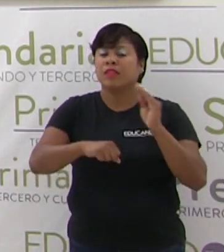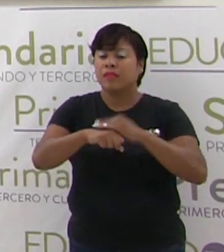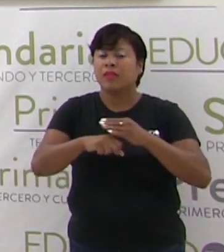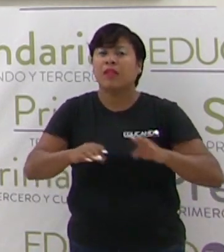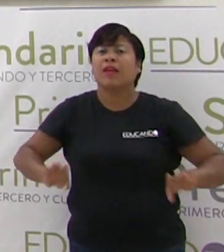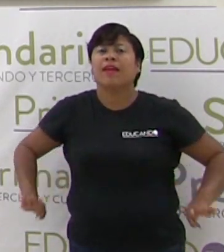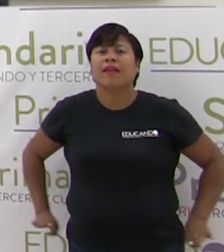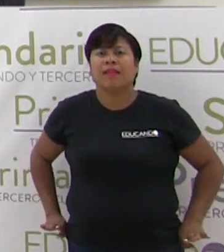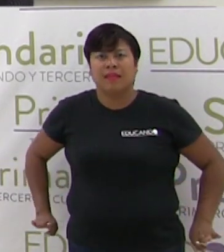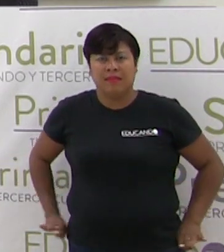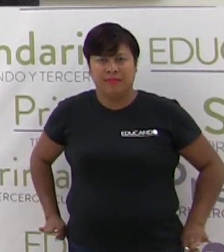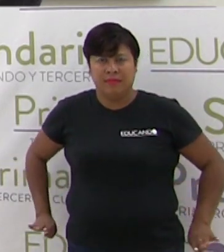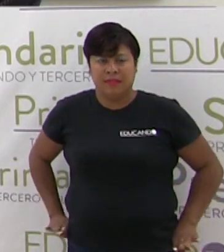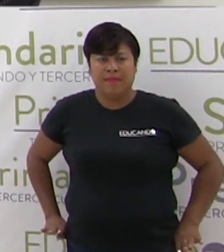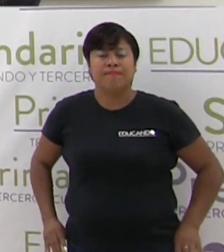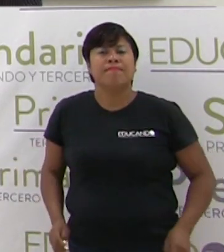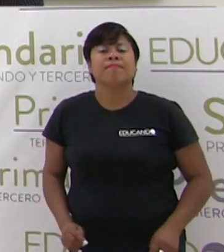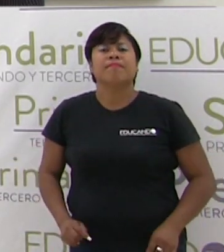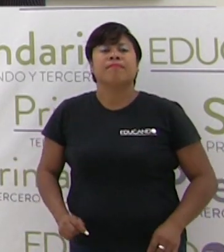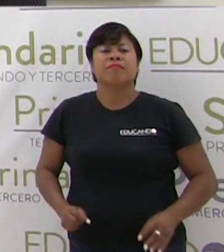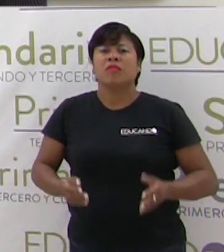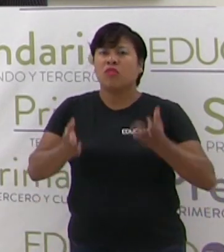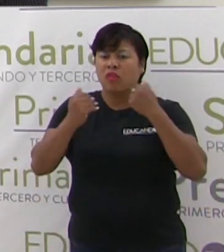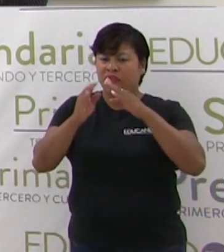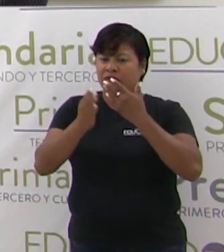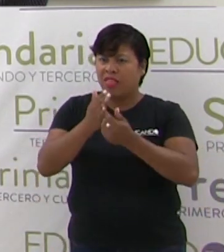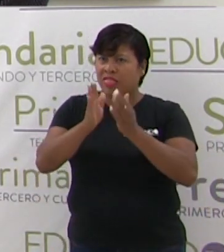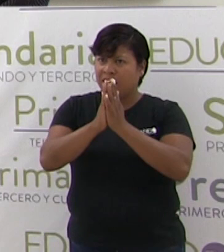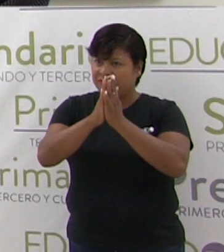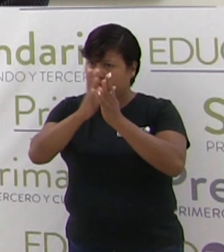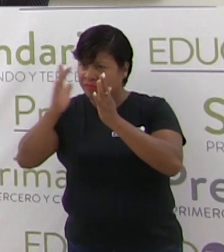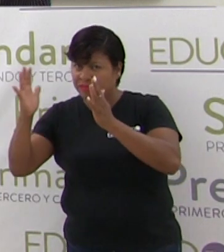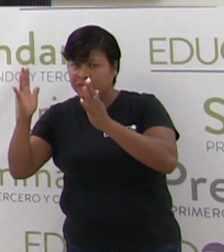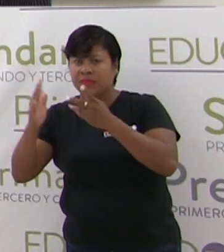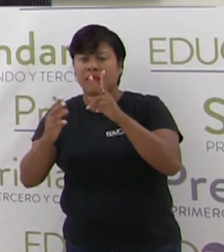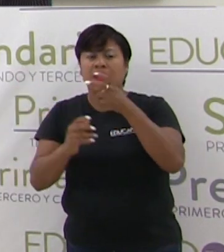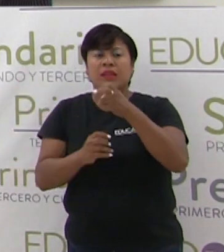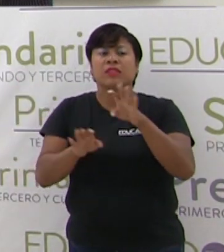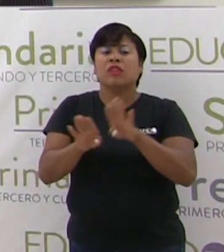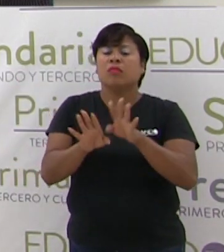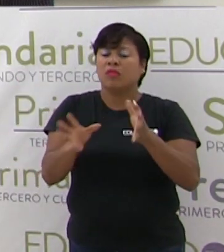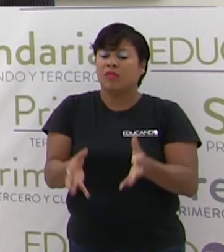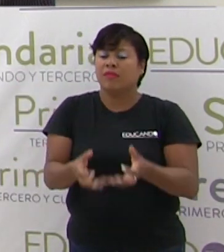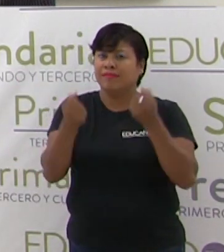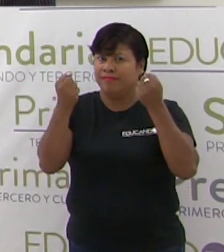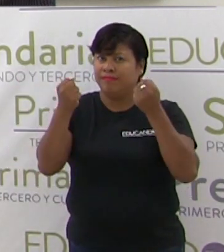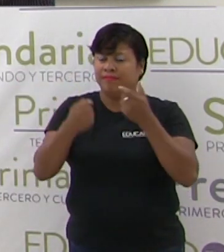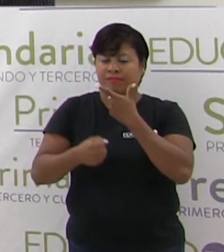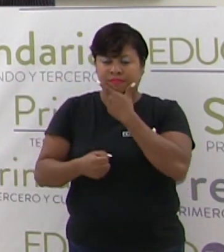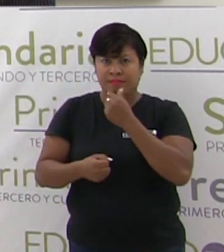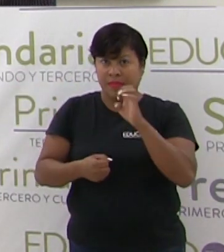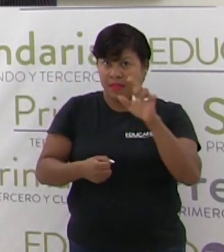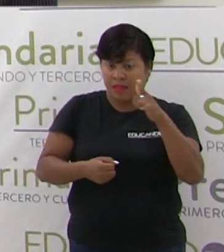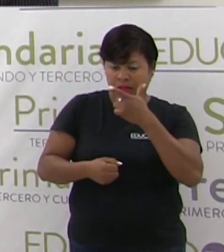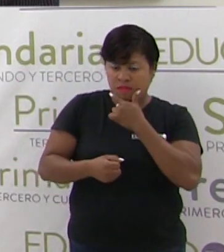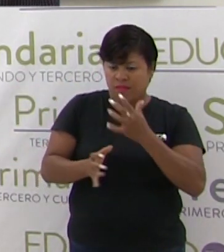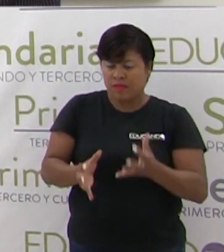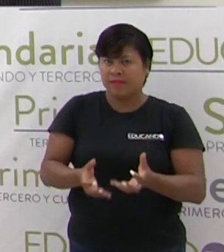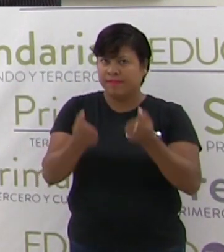en características. Aunque no hay mucho espacio, pero aquí el rescatista.